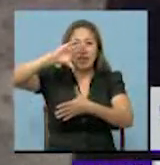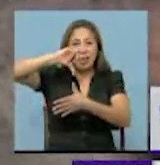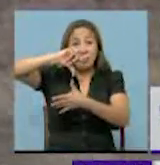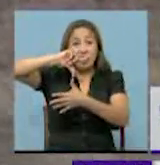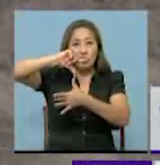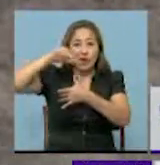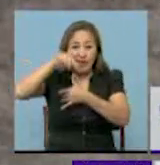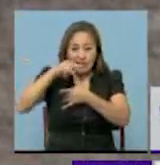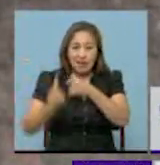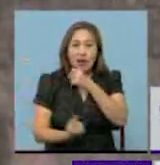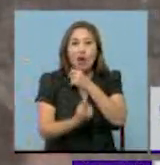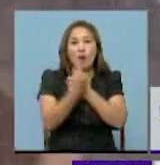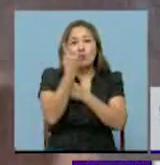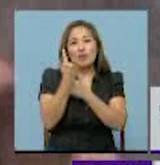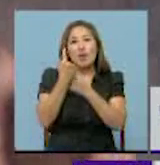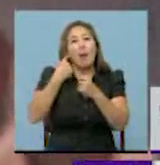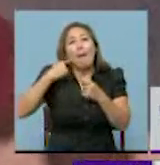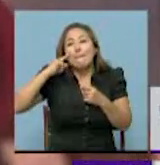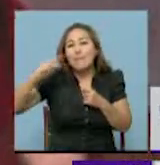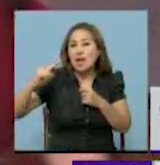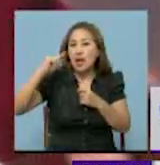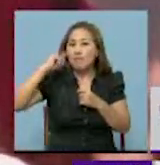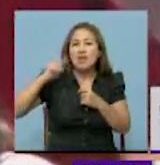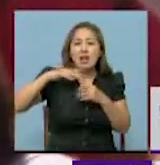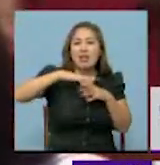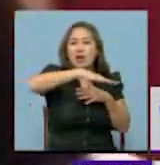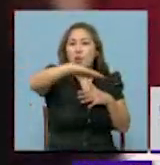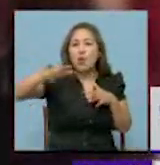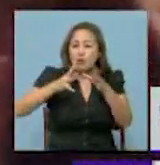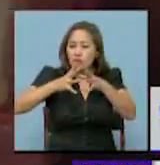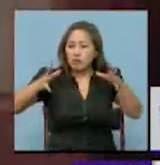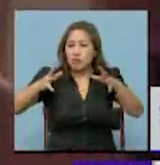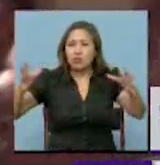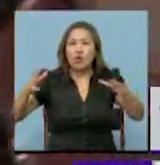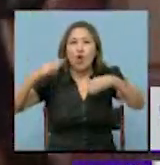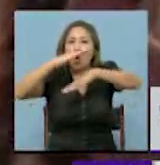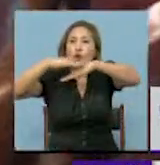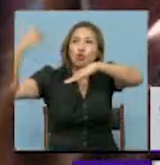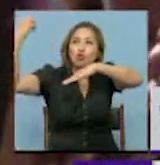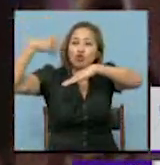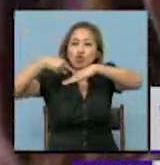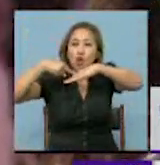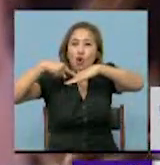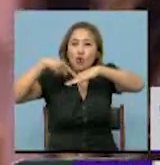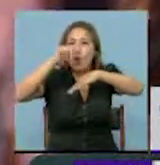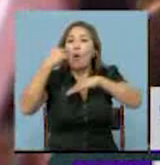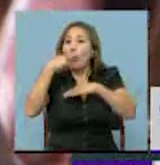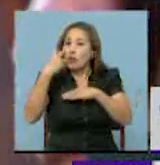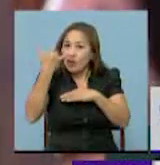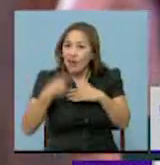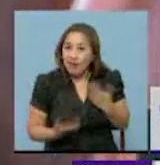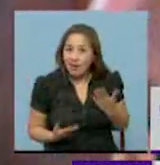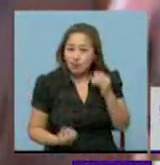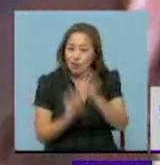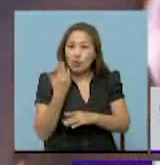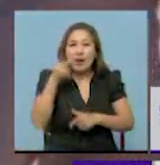solo el principio. Esperamos que sean miles y miles de hectáreas con paneles solares proveyendo energía para que